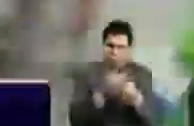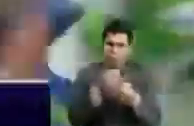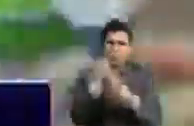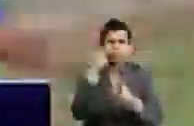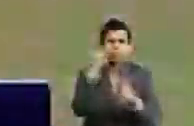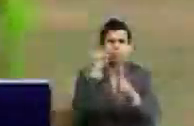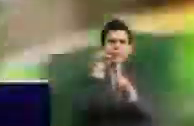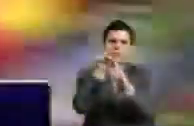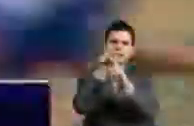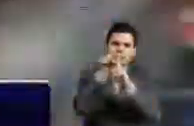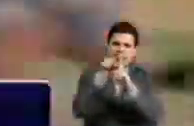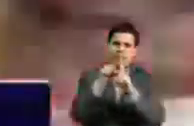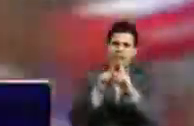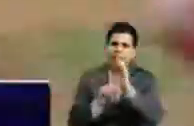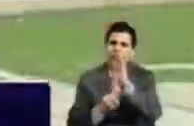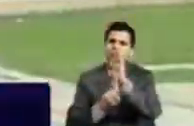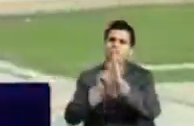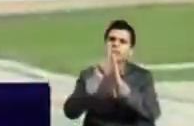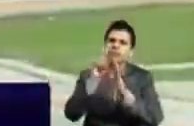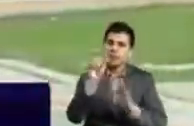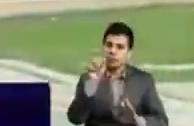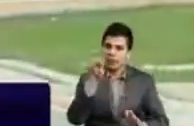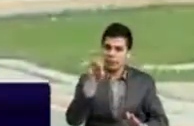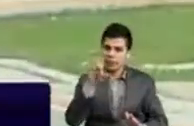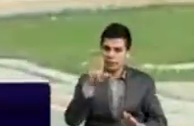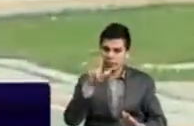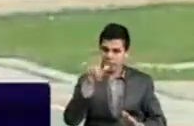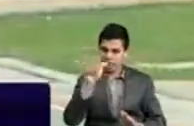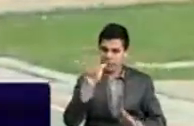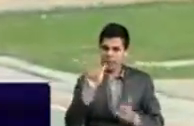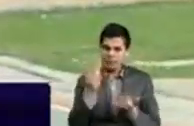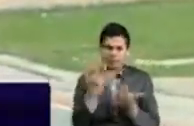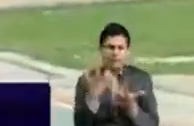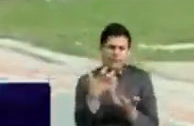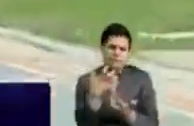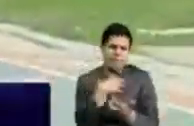alcanzando. Daniela Lindarte espera continuar regalándole triunfos a Colombia y al departamento.